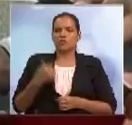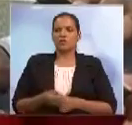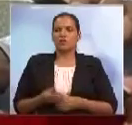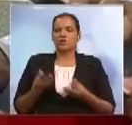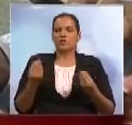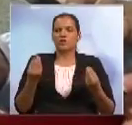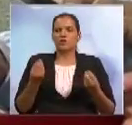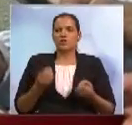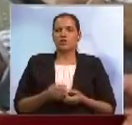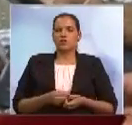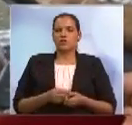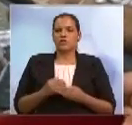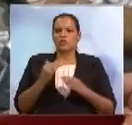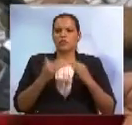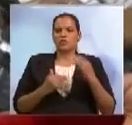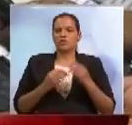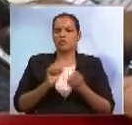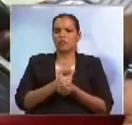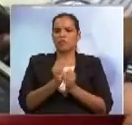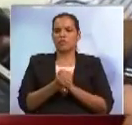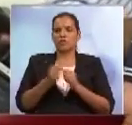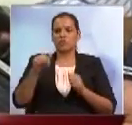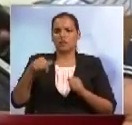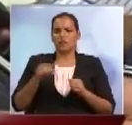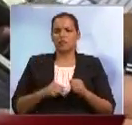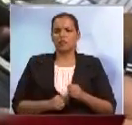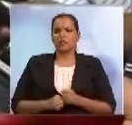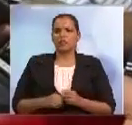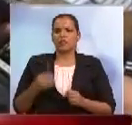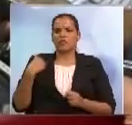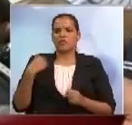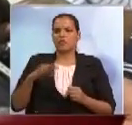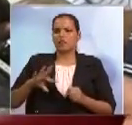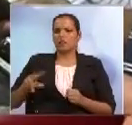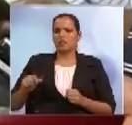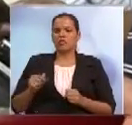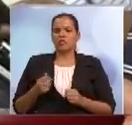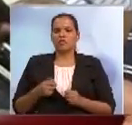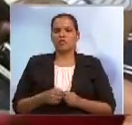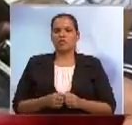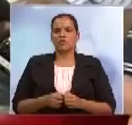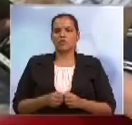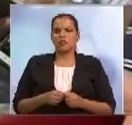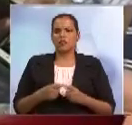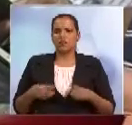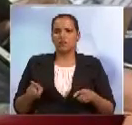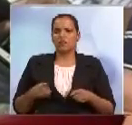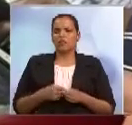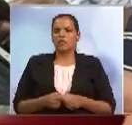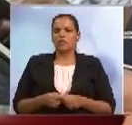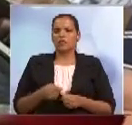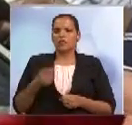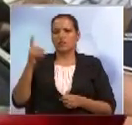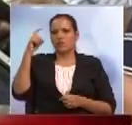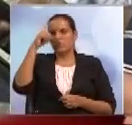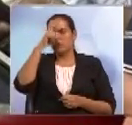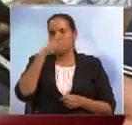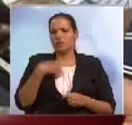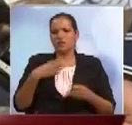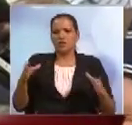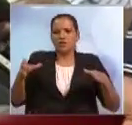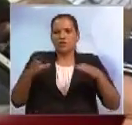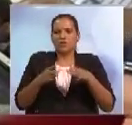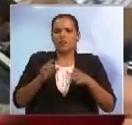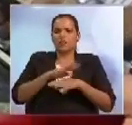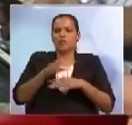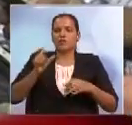muchos niveles de conflictividad tenemos robos tenemos el fin y a veces la dificultad de poder concentrar a